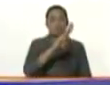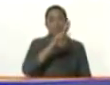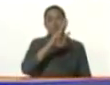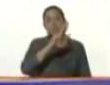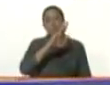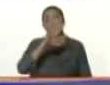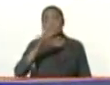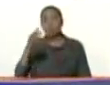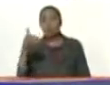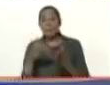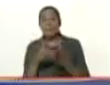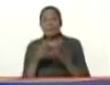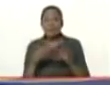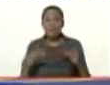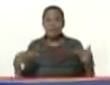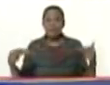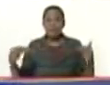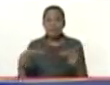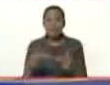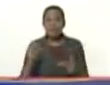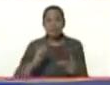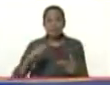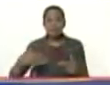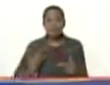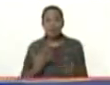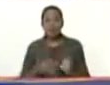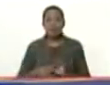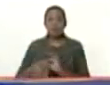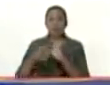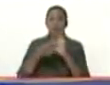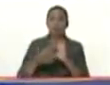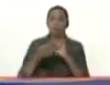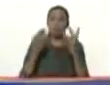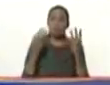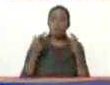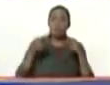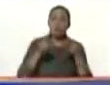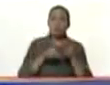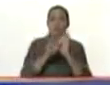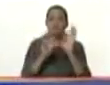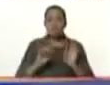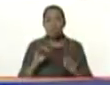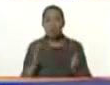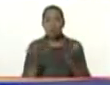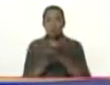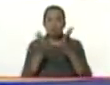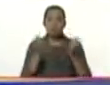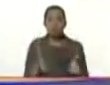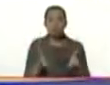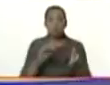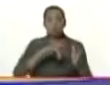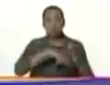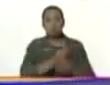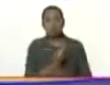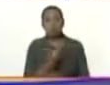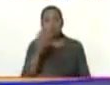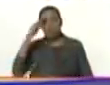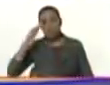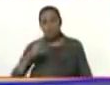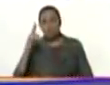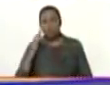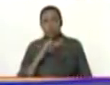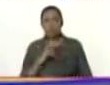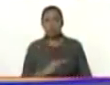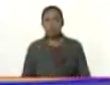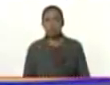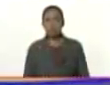35.000 o más hectáreas, unidos de la mano, los estudiantes de la Universidad Militar